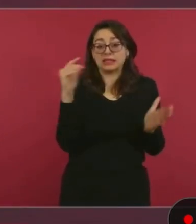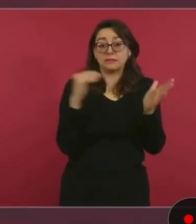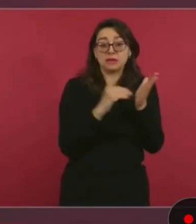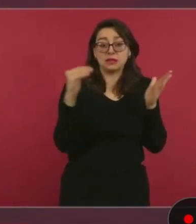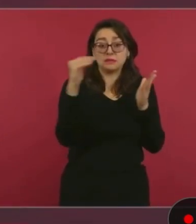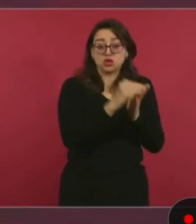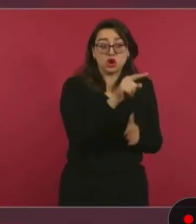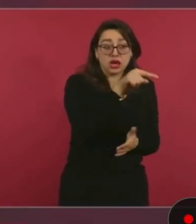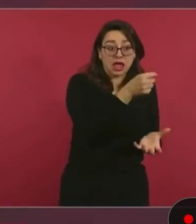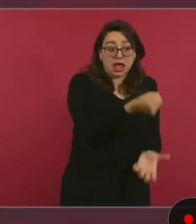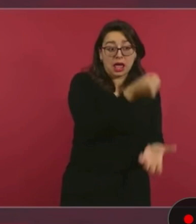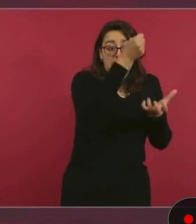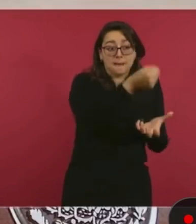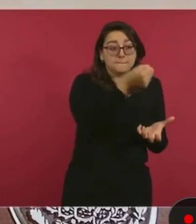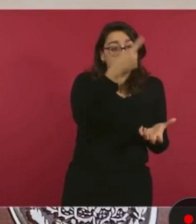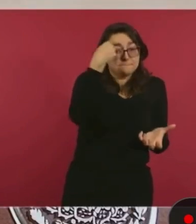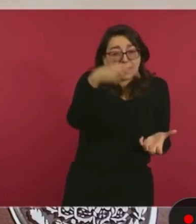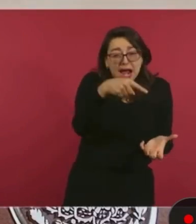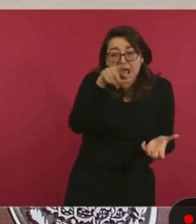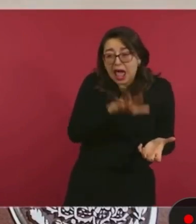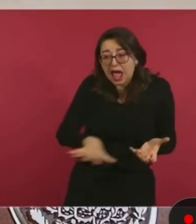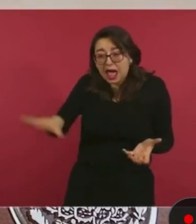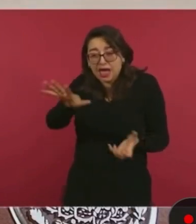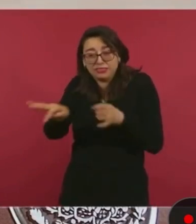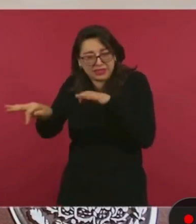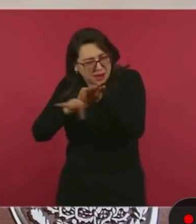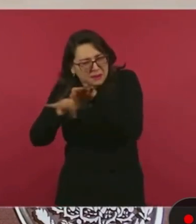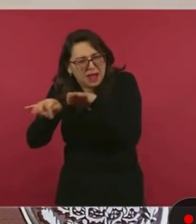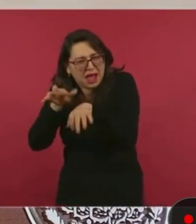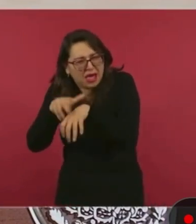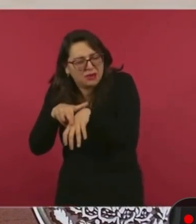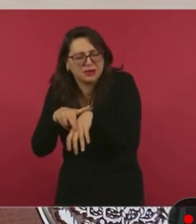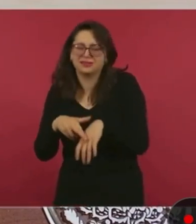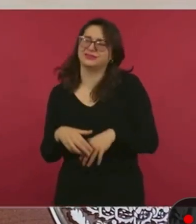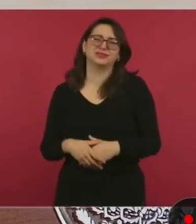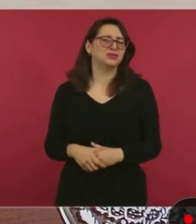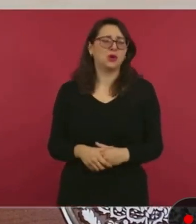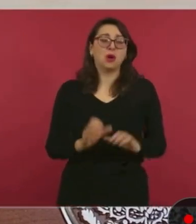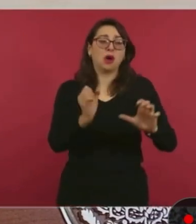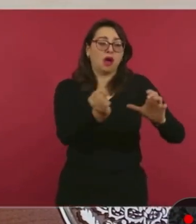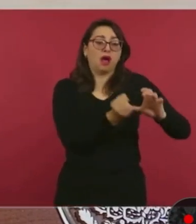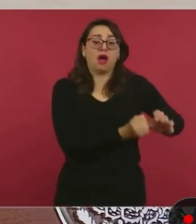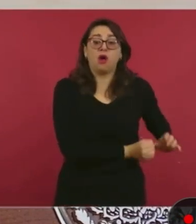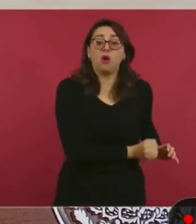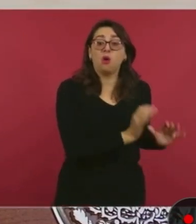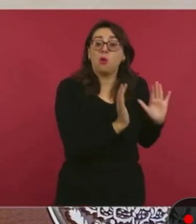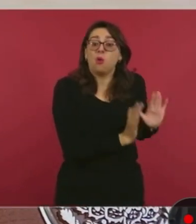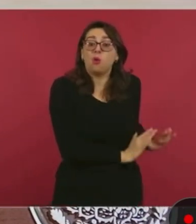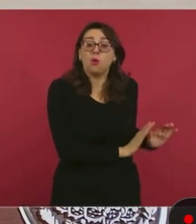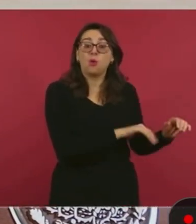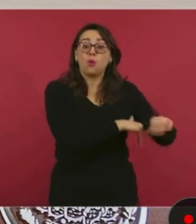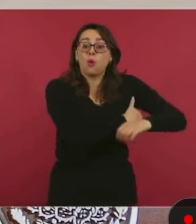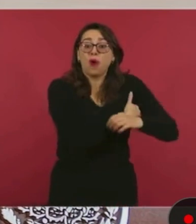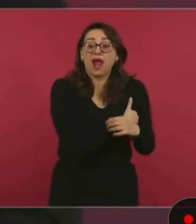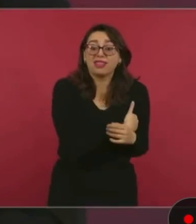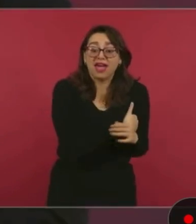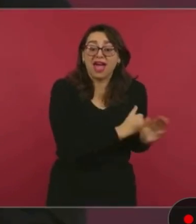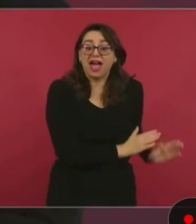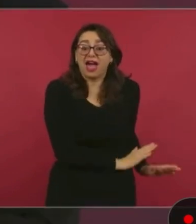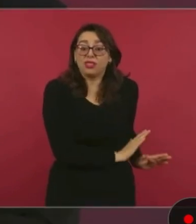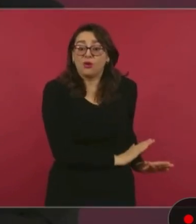privilegios. Entonces, lo que tienen que hacer pues es un ajuste arriba.